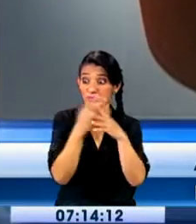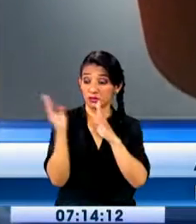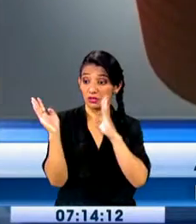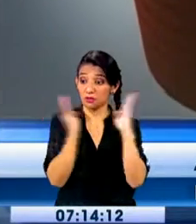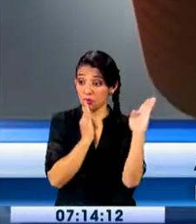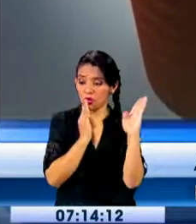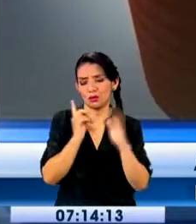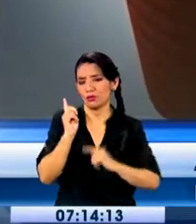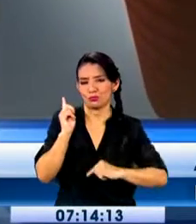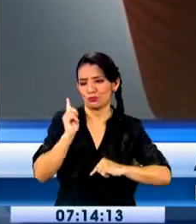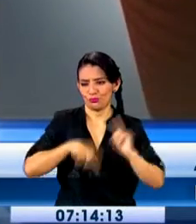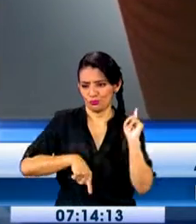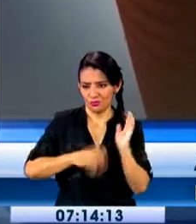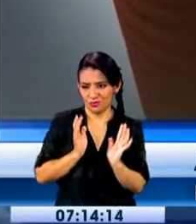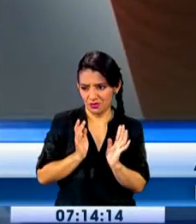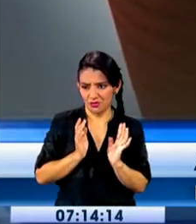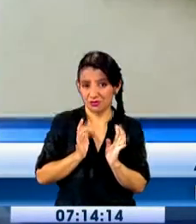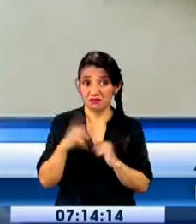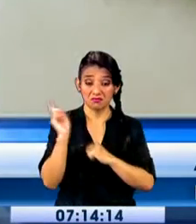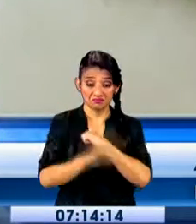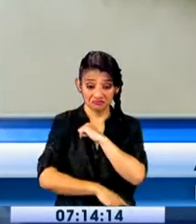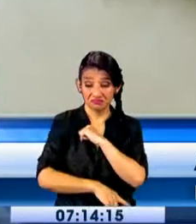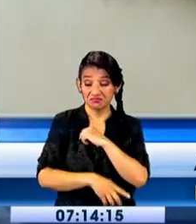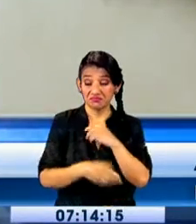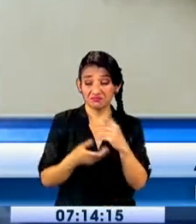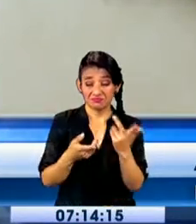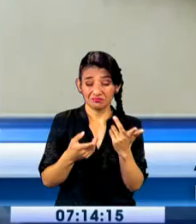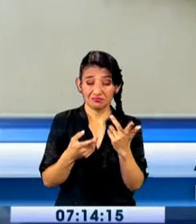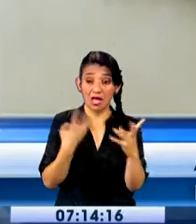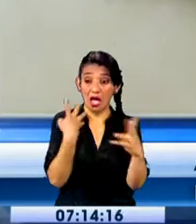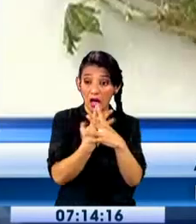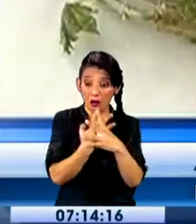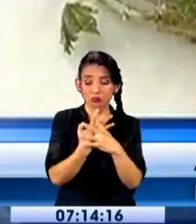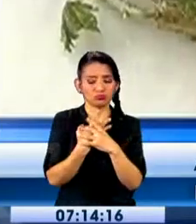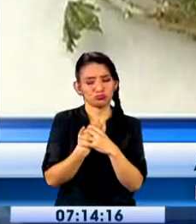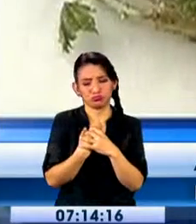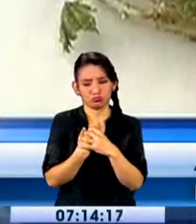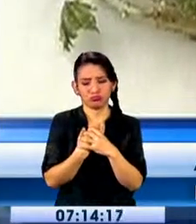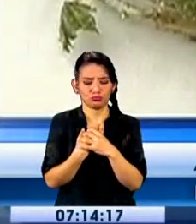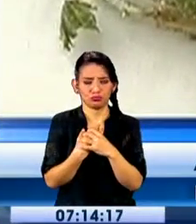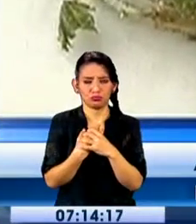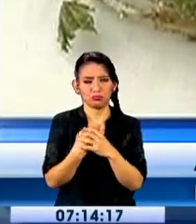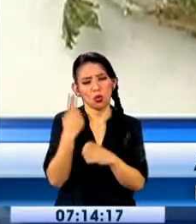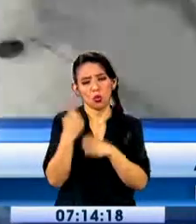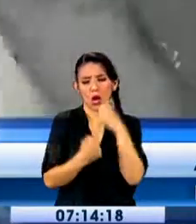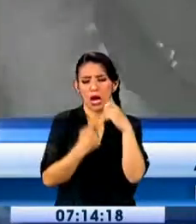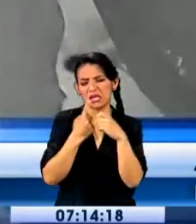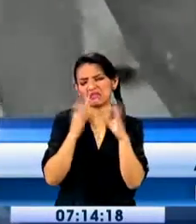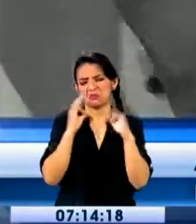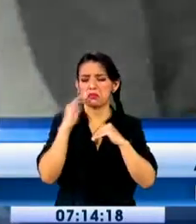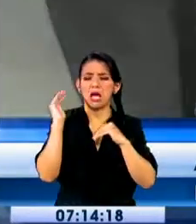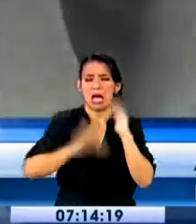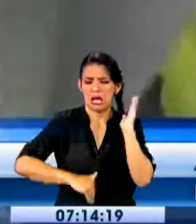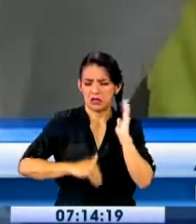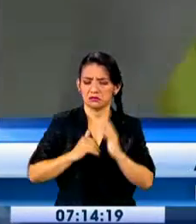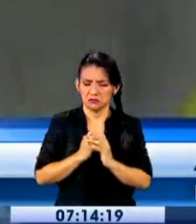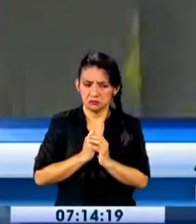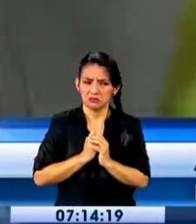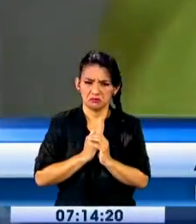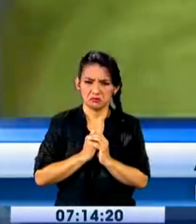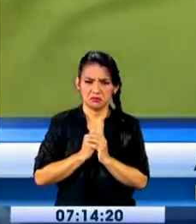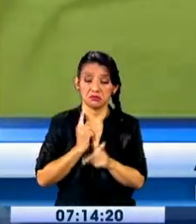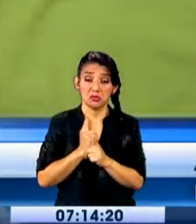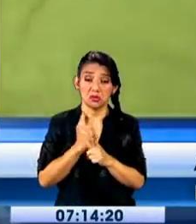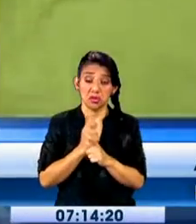las lesiones que ha provocado no son castigadas con prisión de mayor a un año. ¿Es verdad?